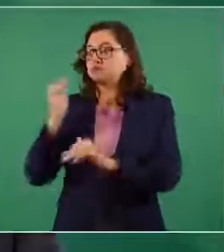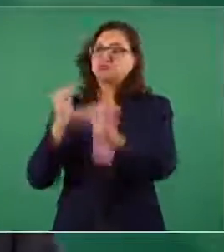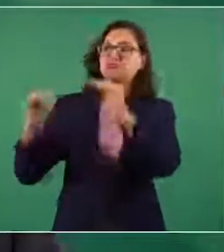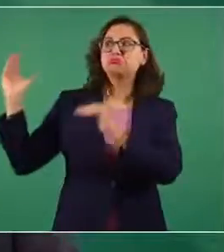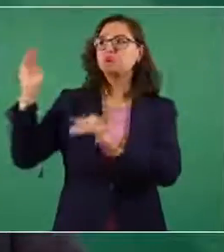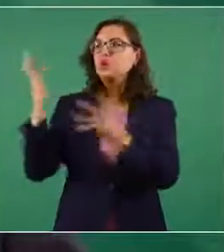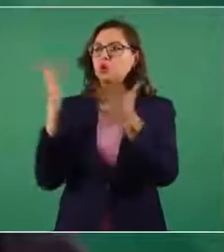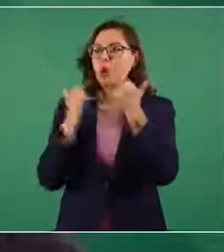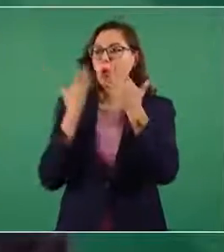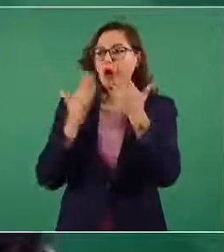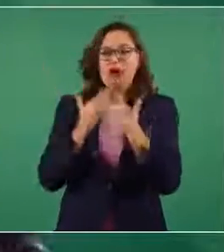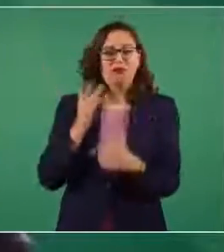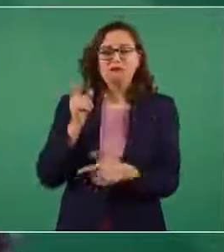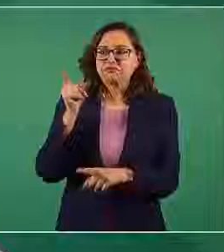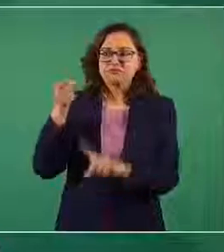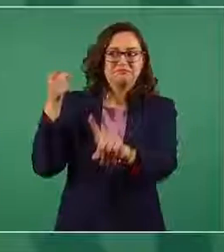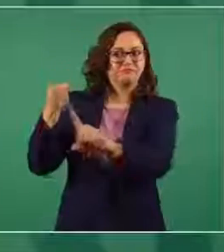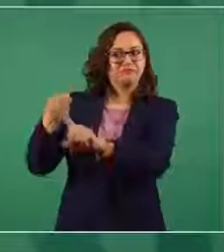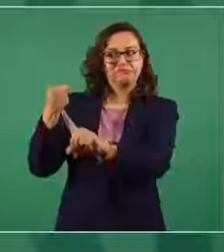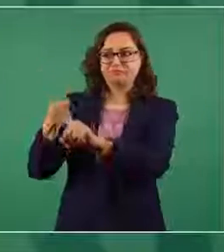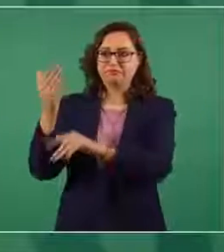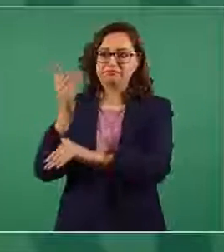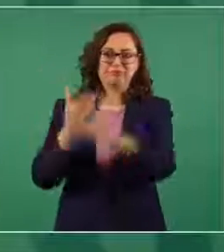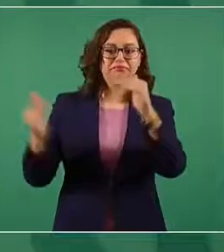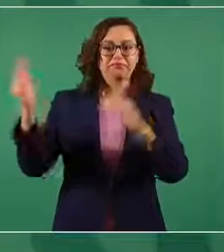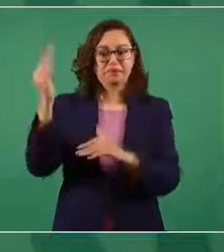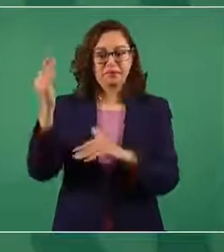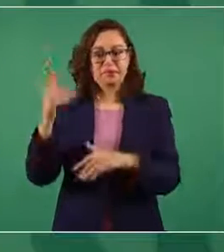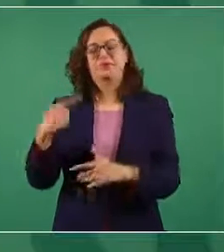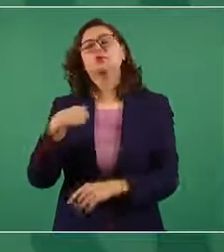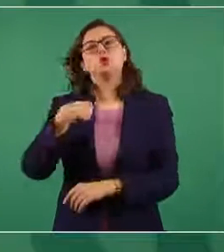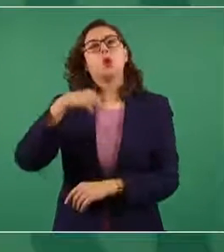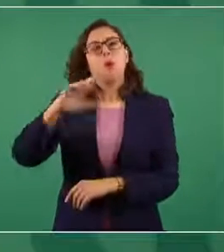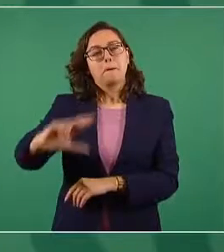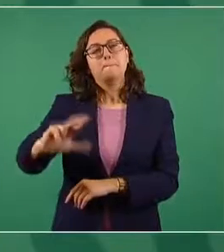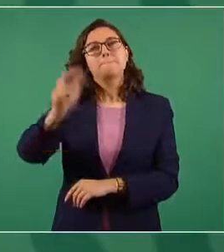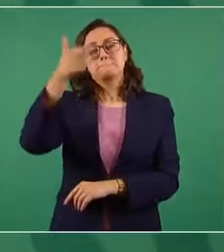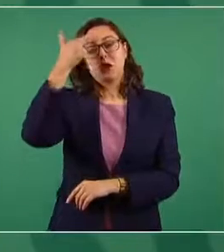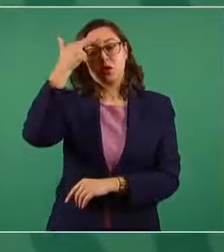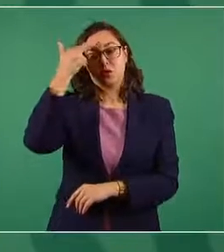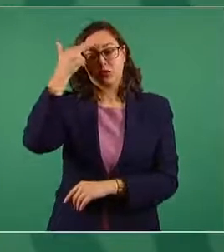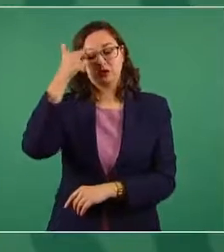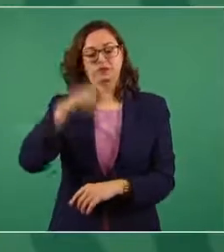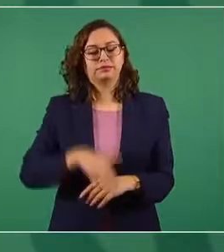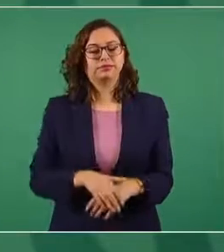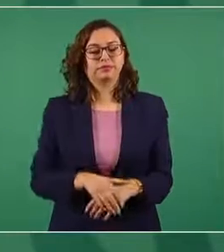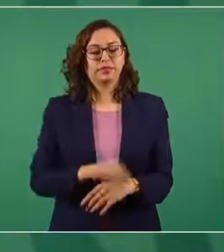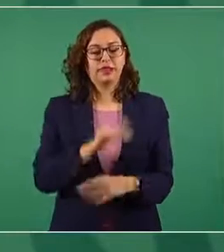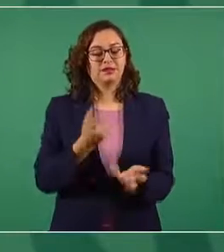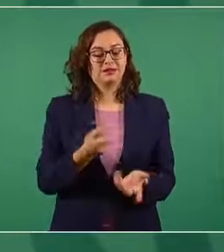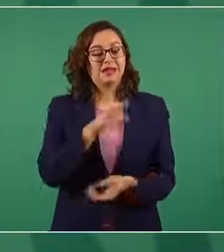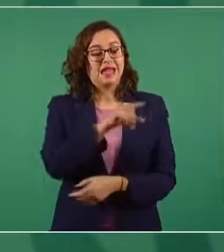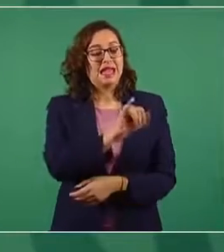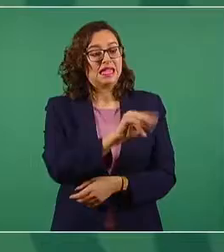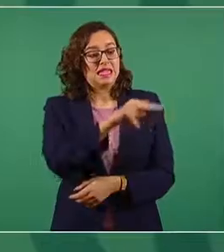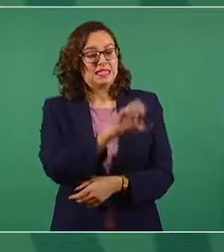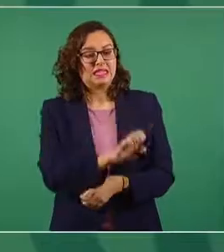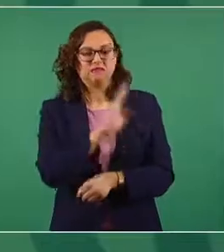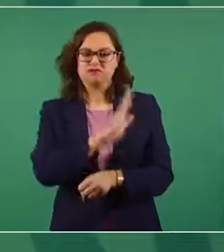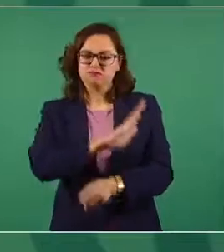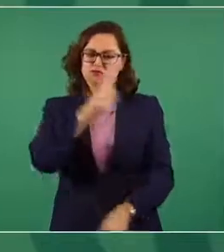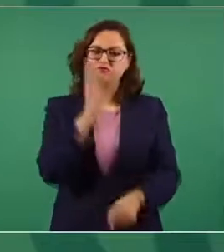primero dijeron que la sanción del Instituto Electoral era